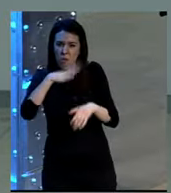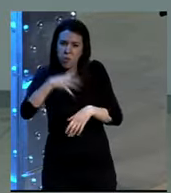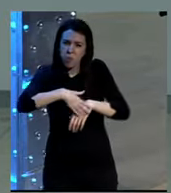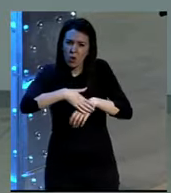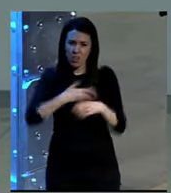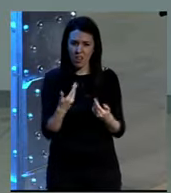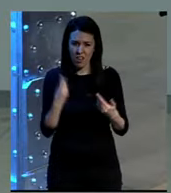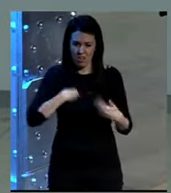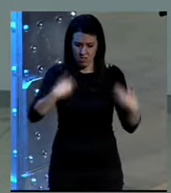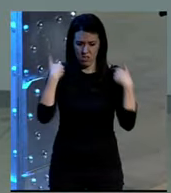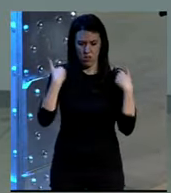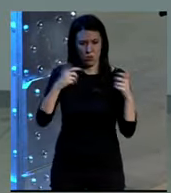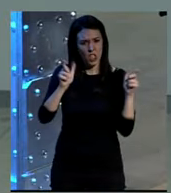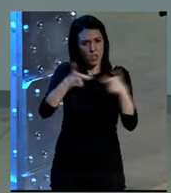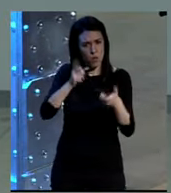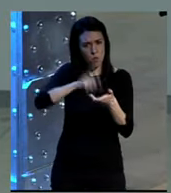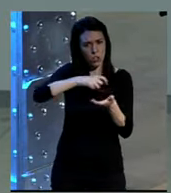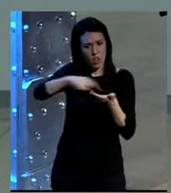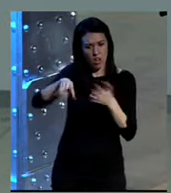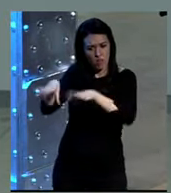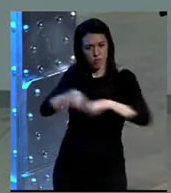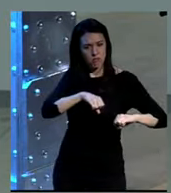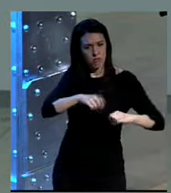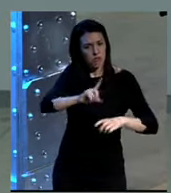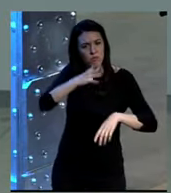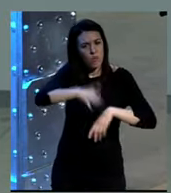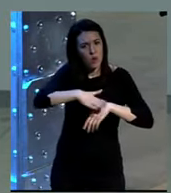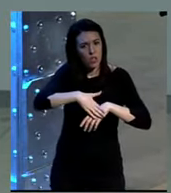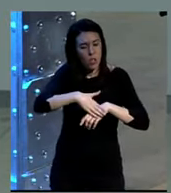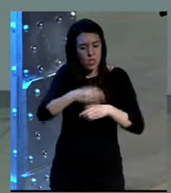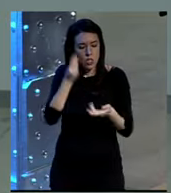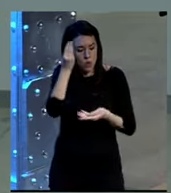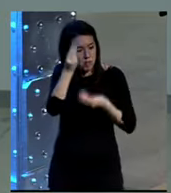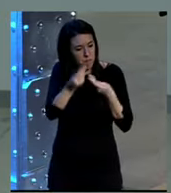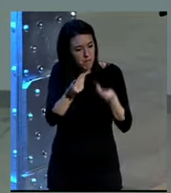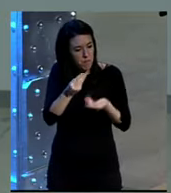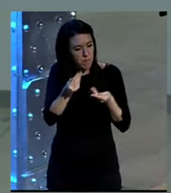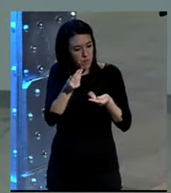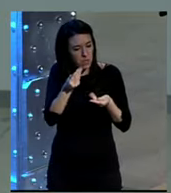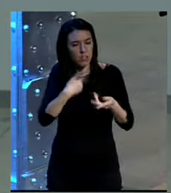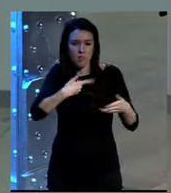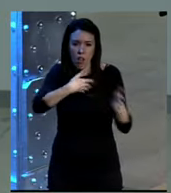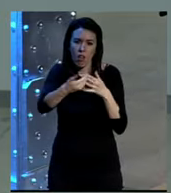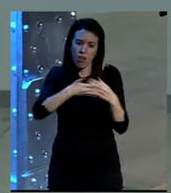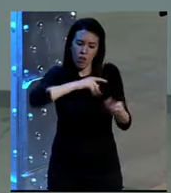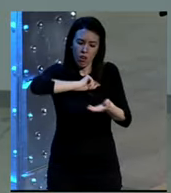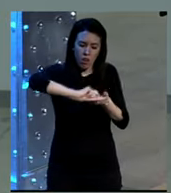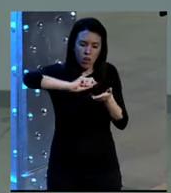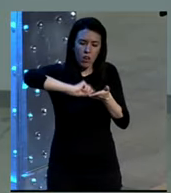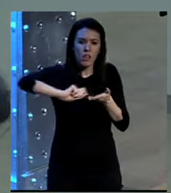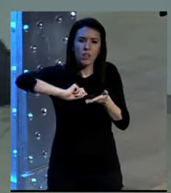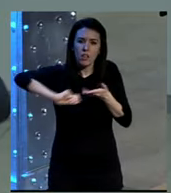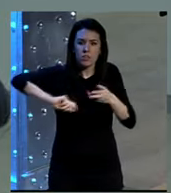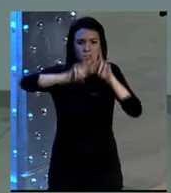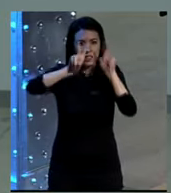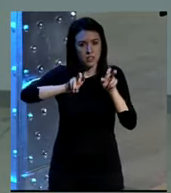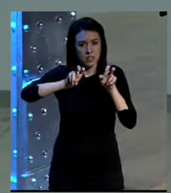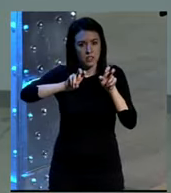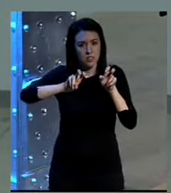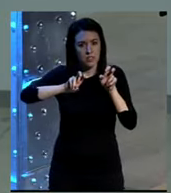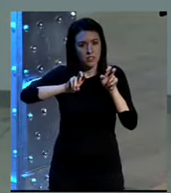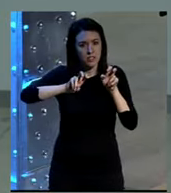ahí, buscando algunas interpretaciones, en algún momento escribí sobre la presión